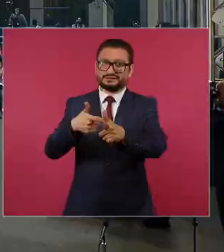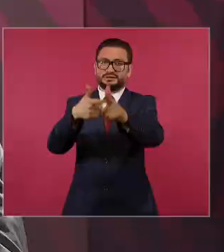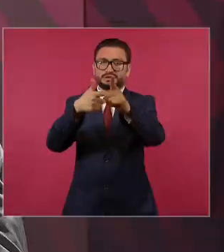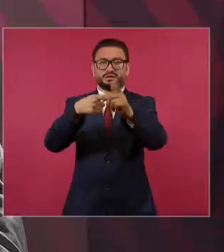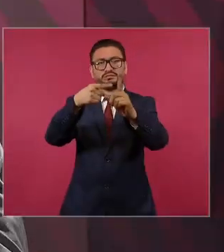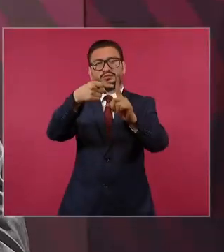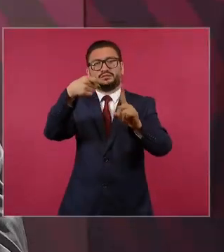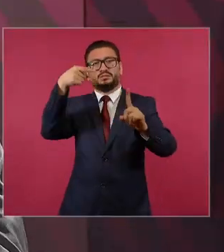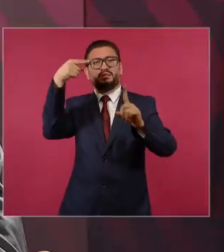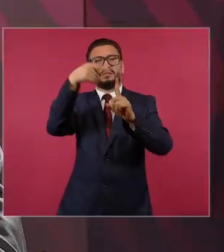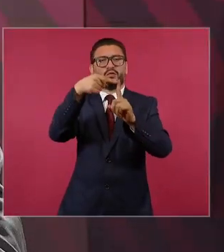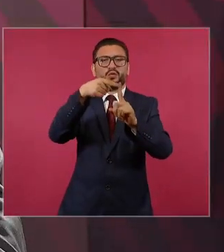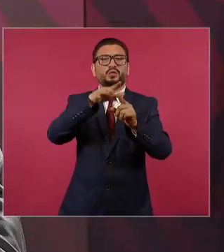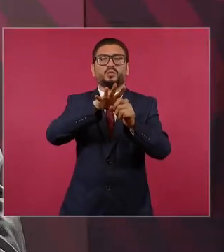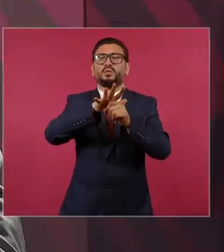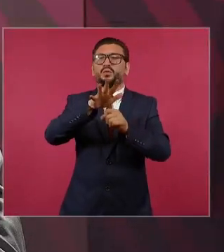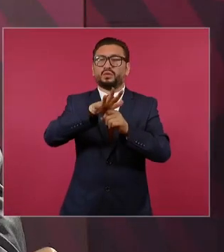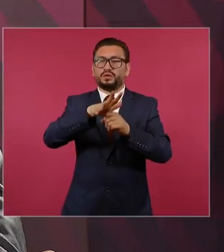fortalecer la democracia,